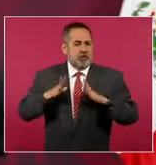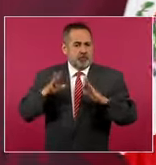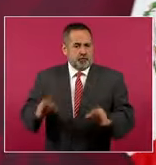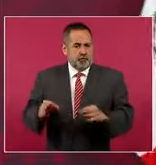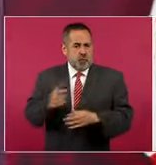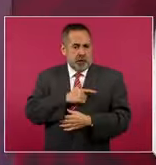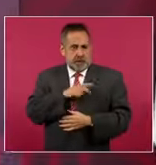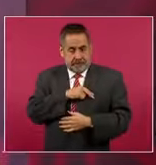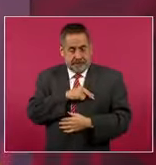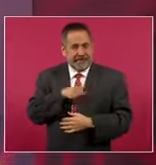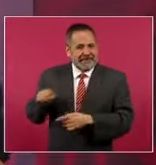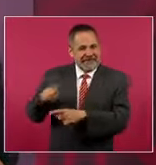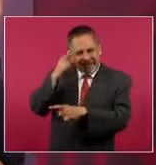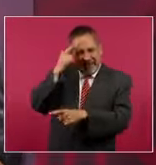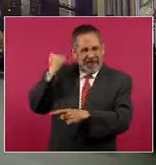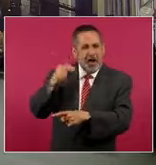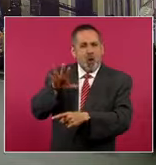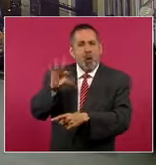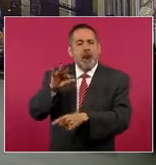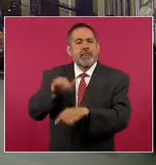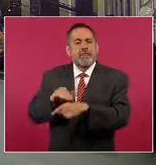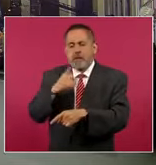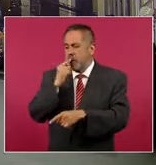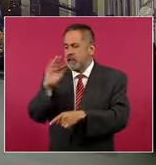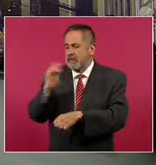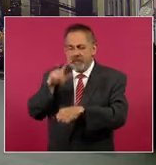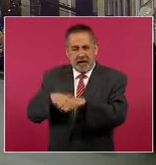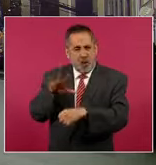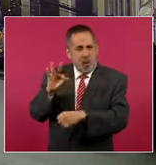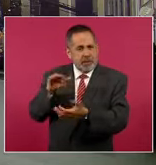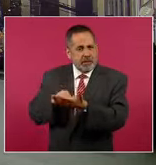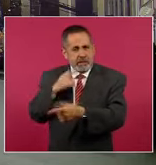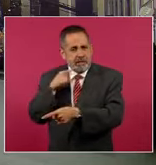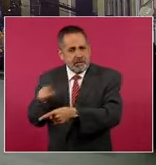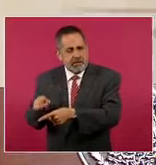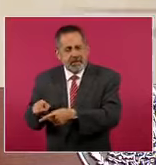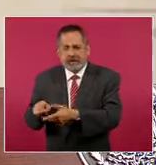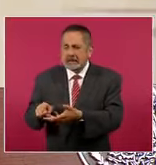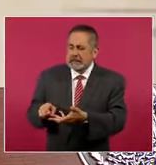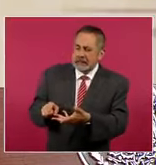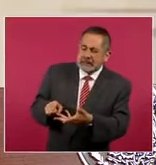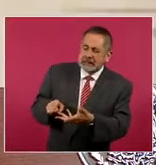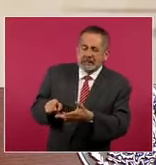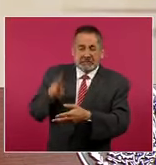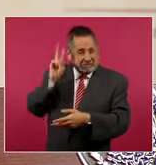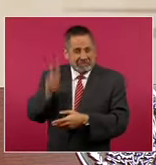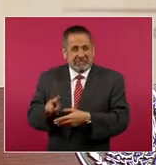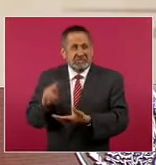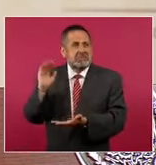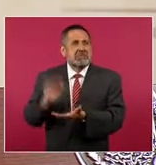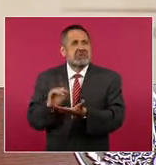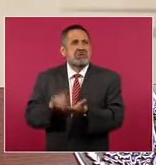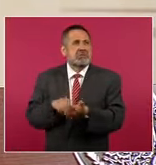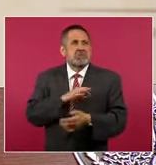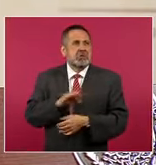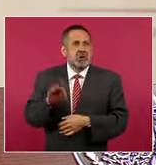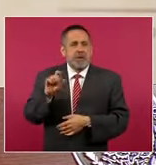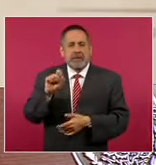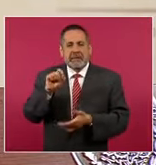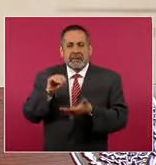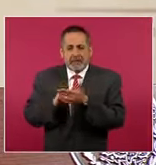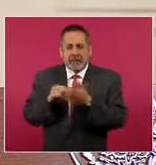esos 40 mil elementos de la Policía Federal, que realmente eran 20 mil los